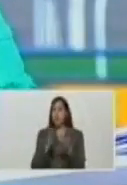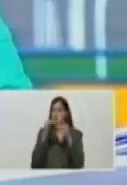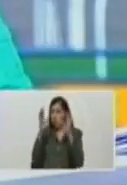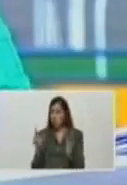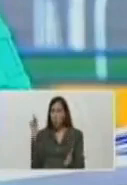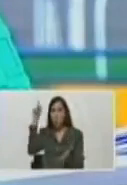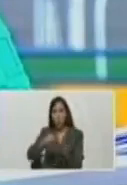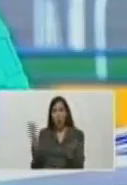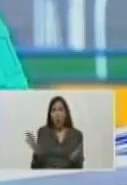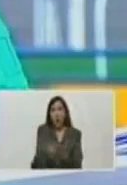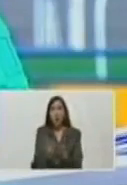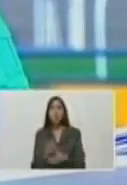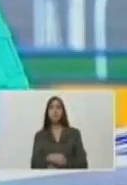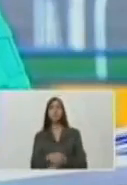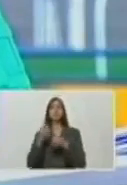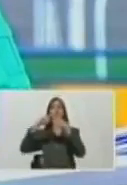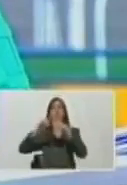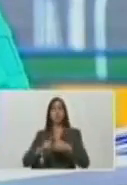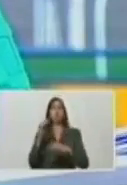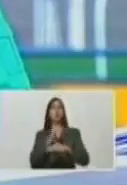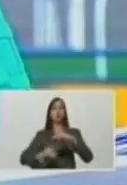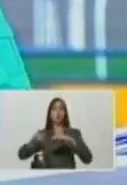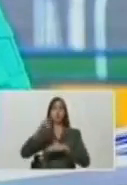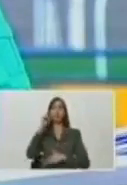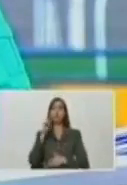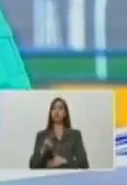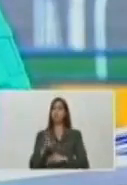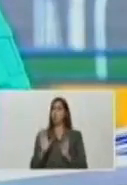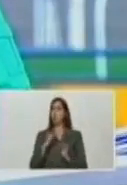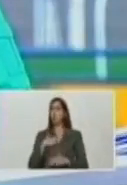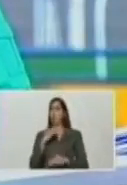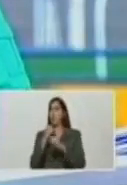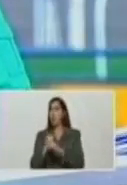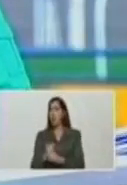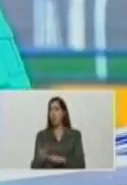De verdad me parece una cifra alta. Yo esperaba